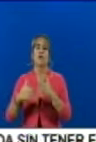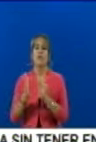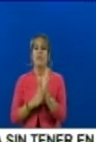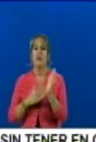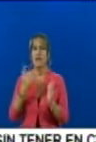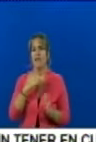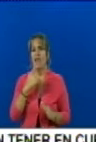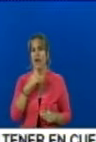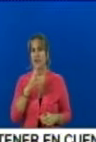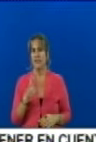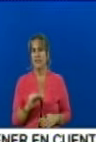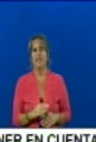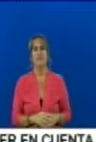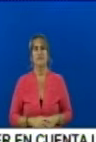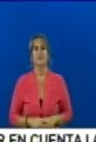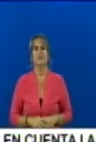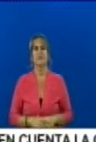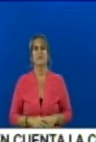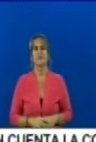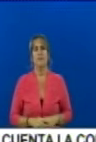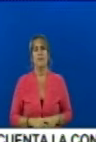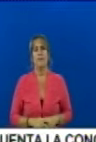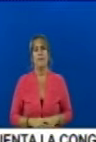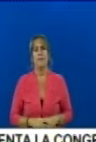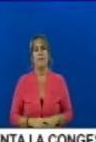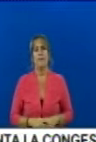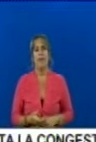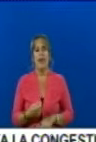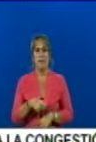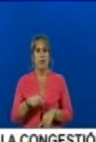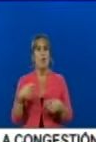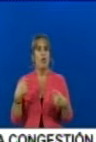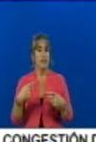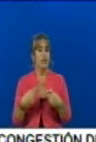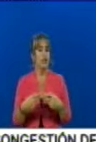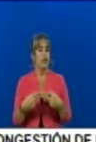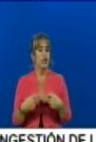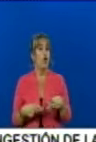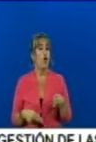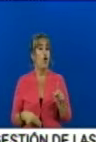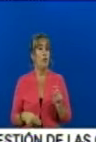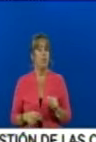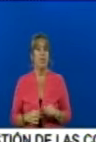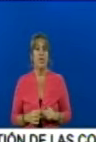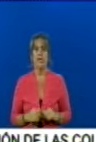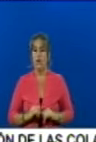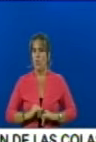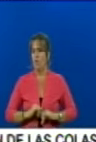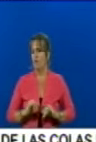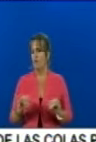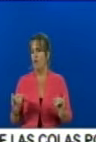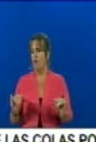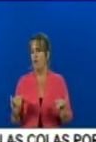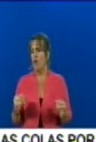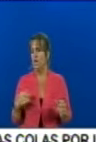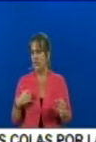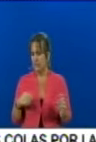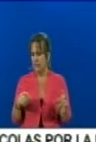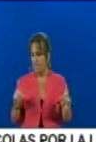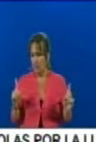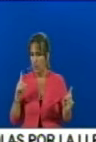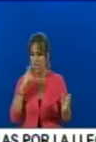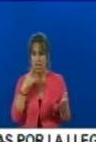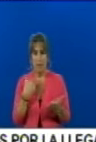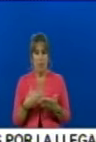abril? Bueno, el pueblo debe tener confianza, que se ha dado una amplia información. Se puede